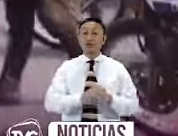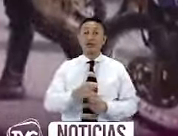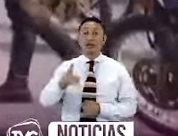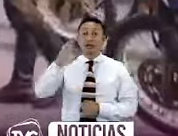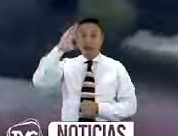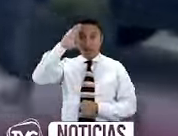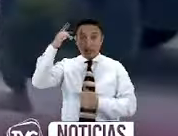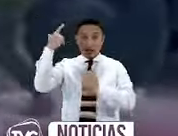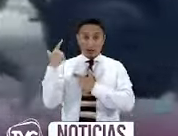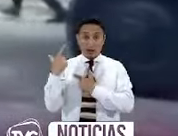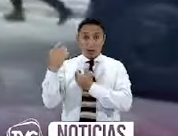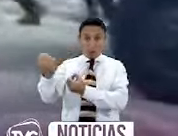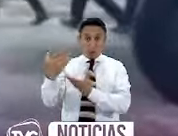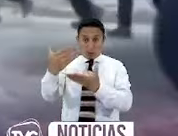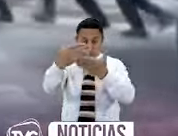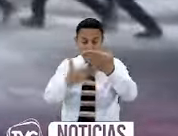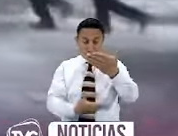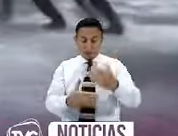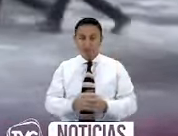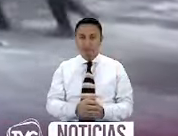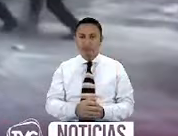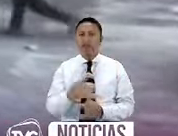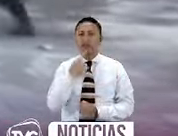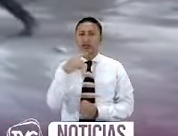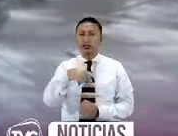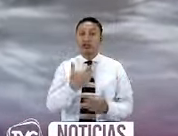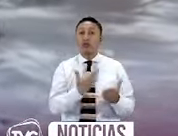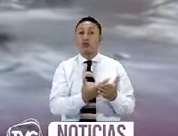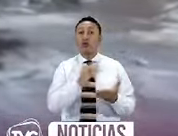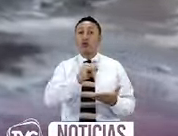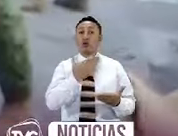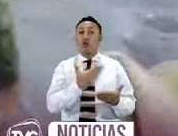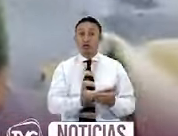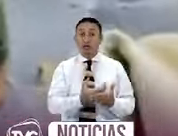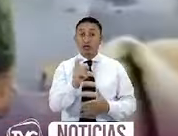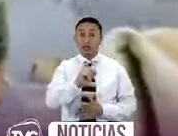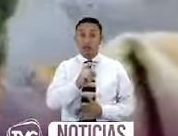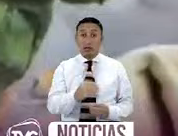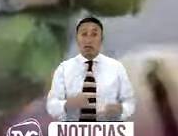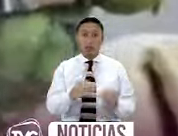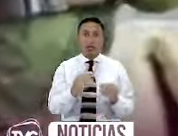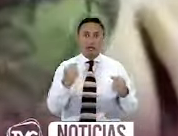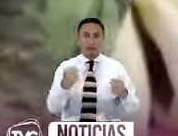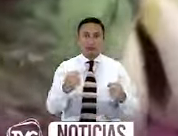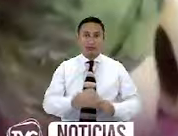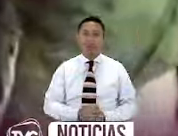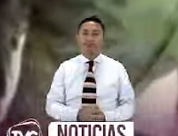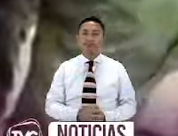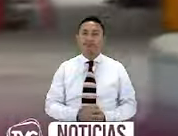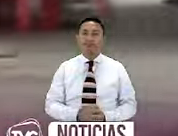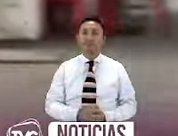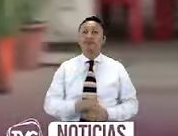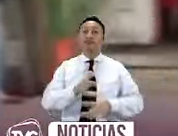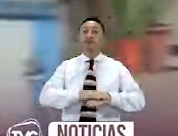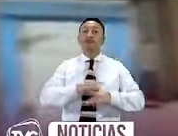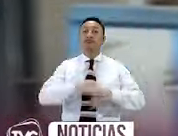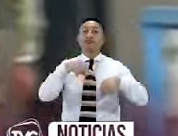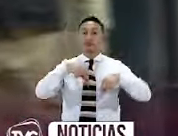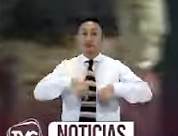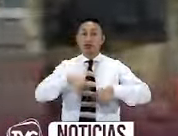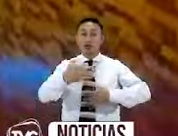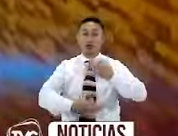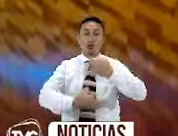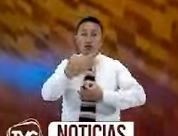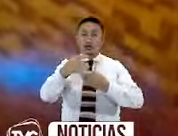fuerzas del orden, en los que se prueba y justifica la necesidad de medidas excepcionales, por cuanto las herramientas jurídicas